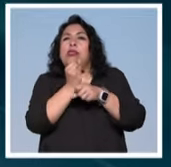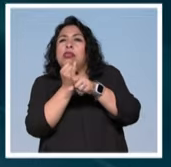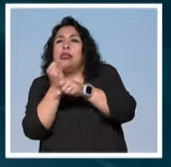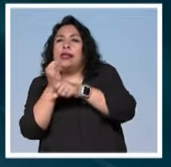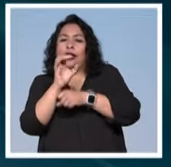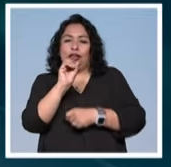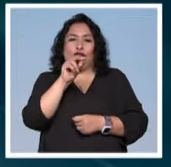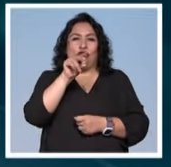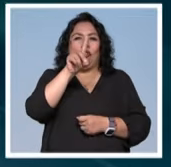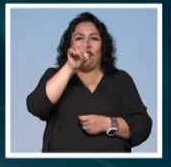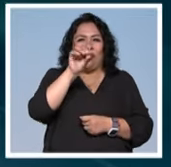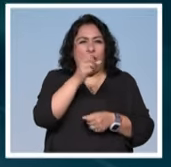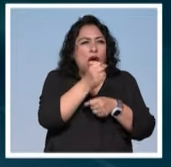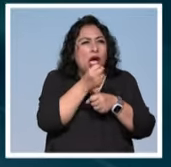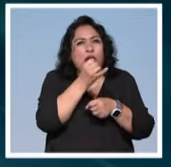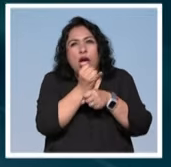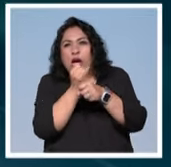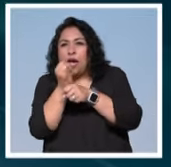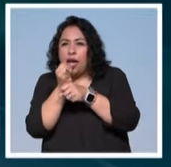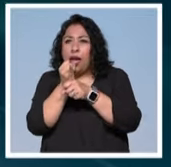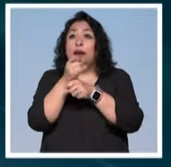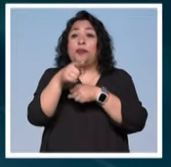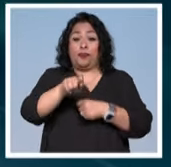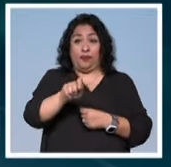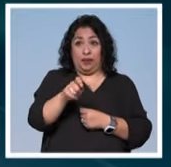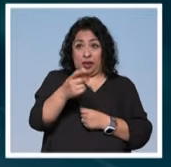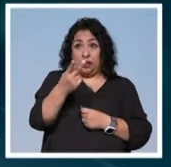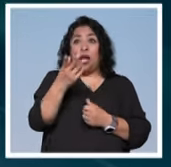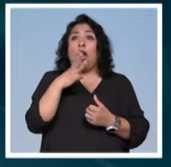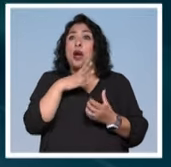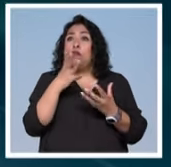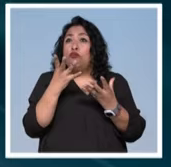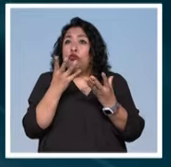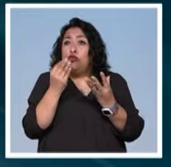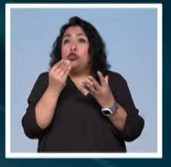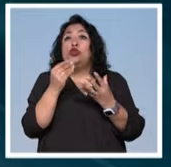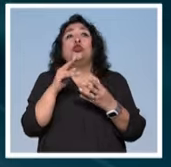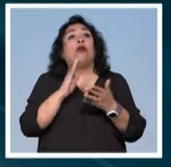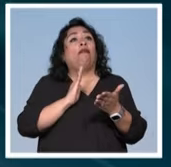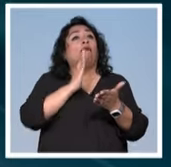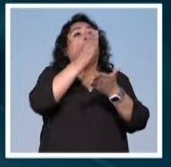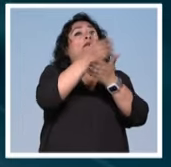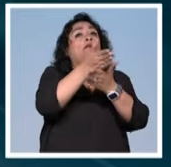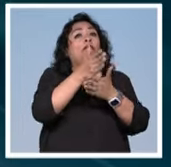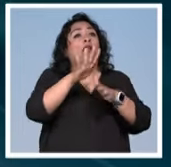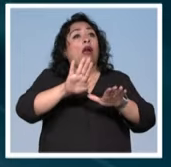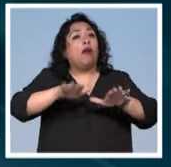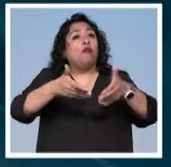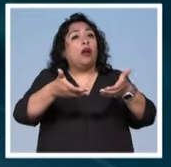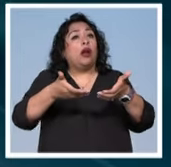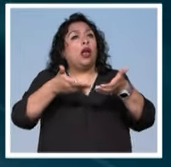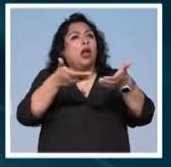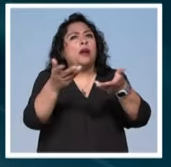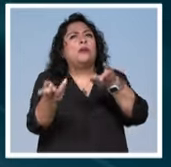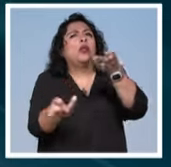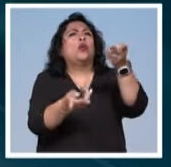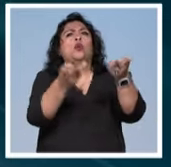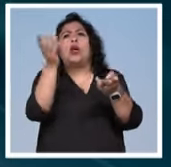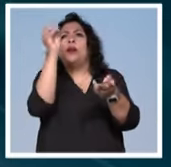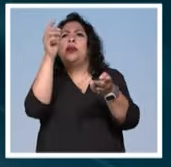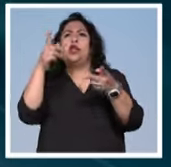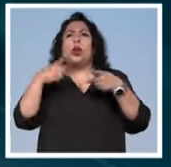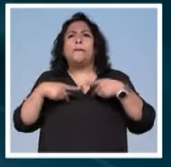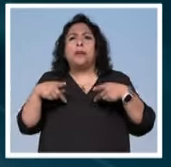sondeos eh nos el canal 22 hizo mucho ir a la a buscar a la calle las opiniones de las